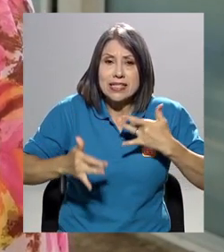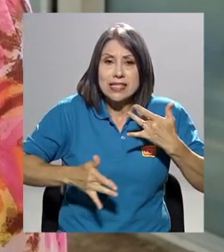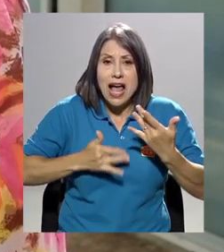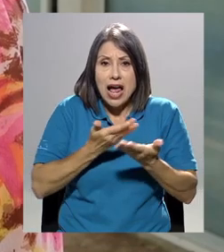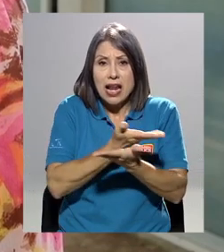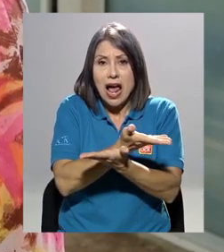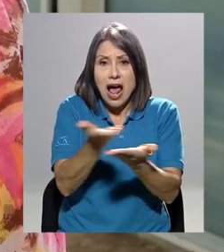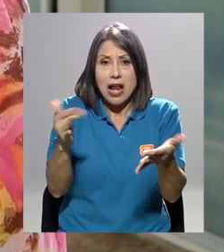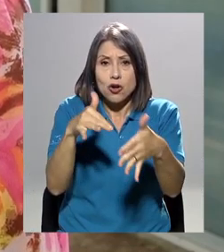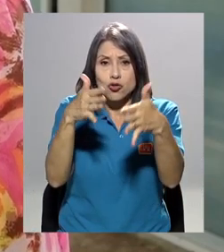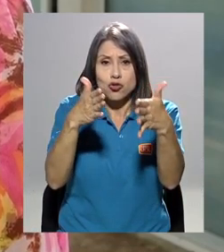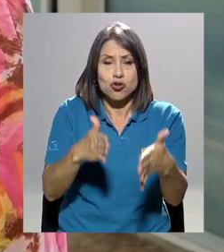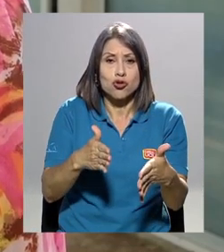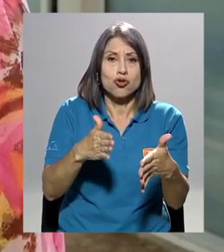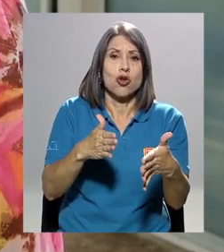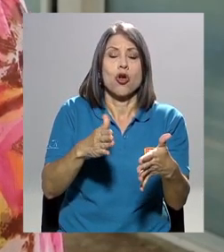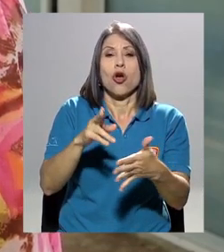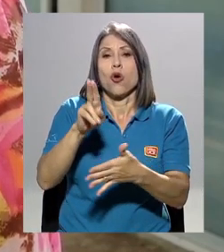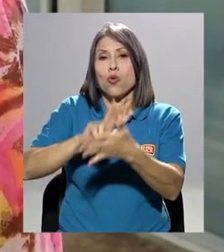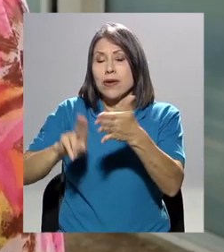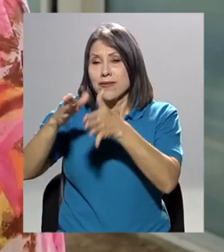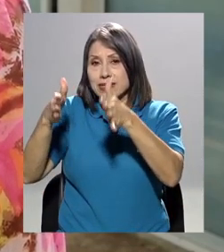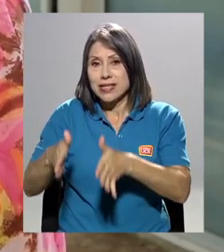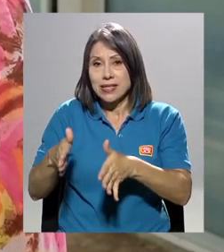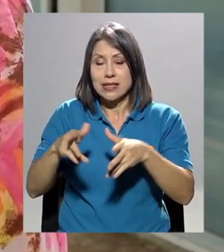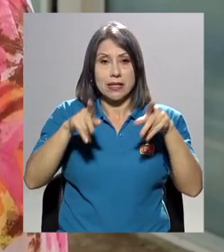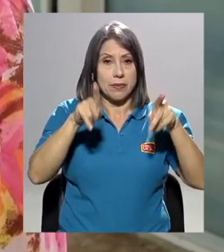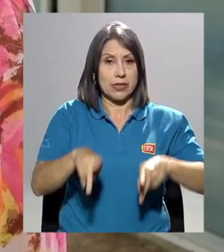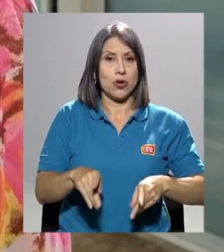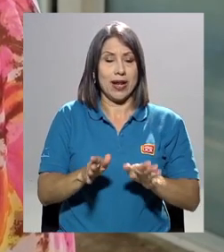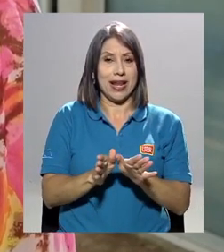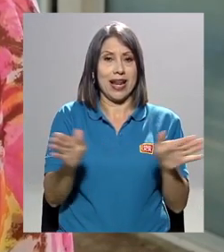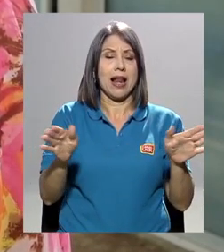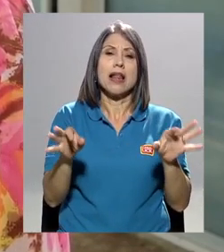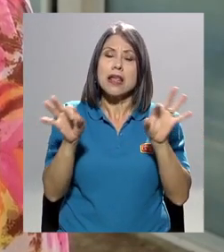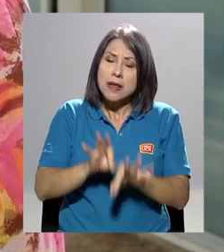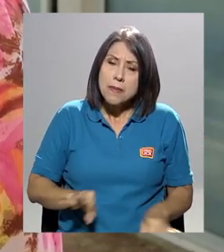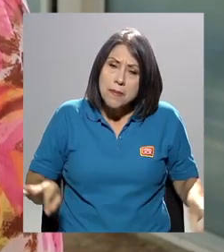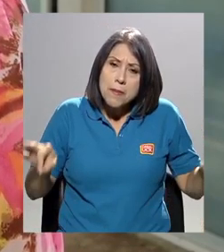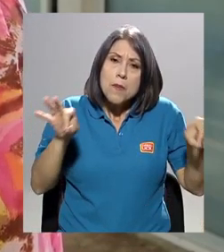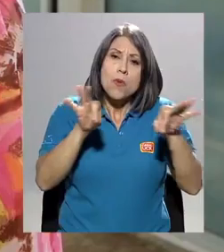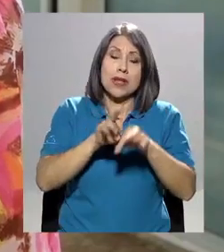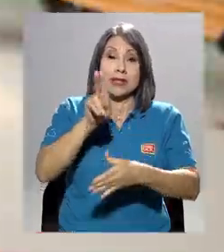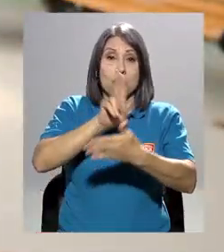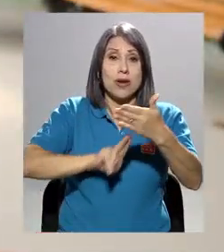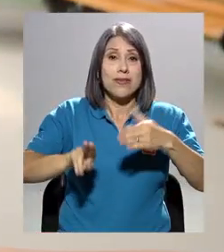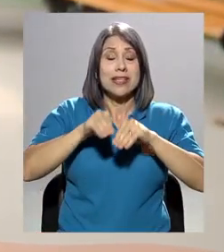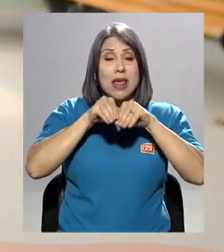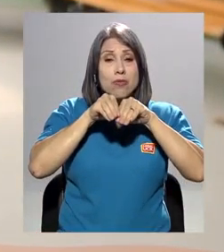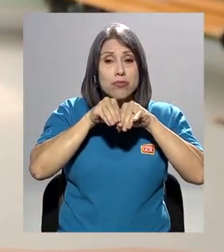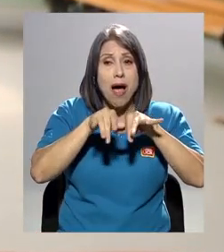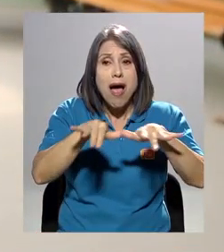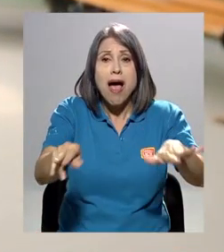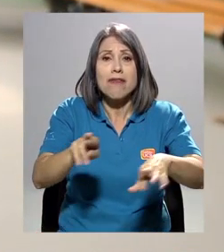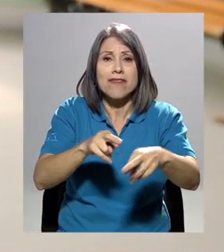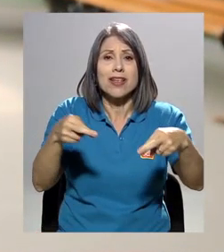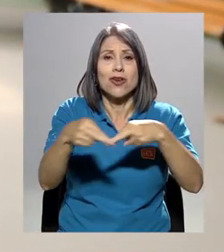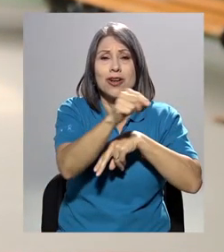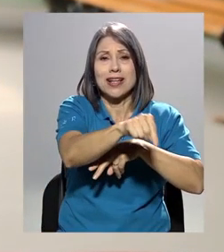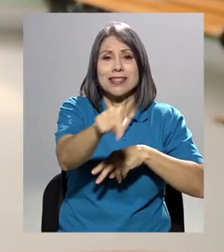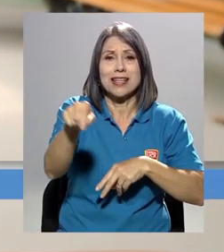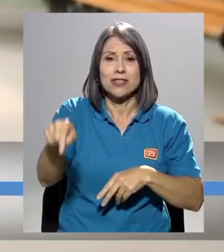los universitarios y al público en general sobre la importancia de la regionalización universitaria. Que realmente la